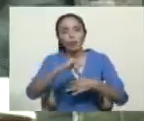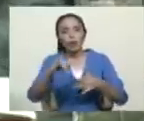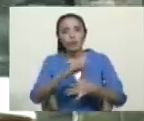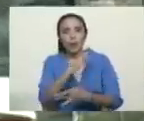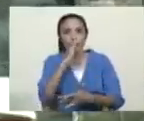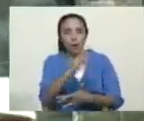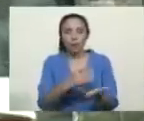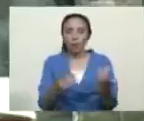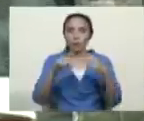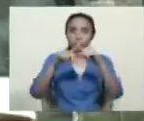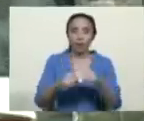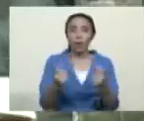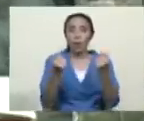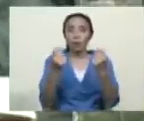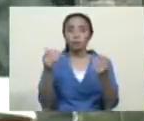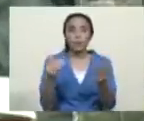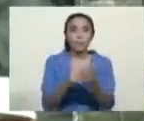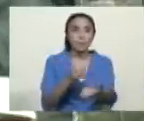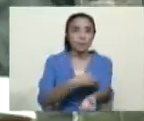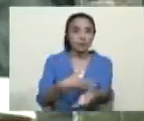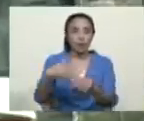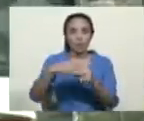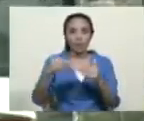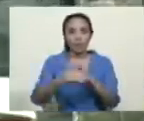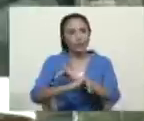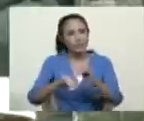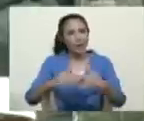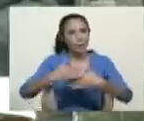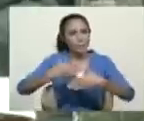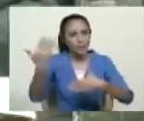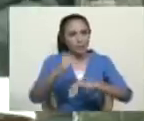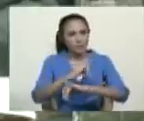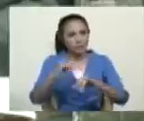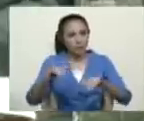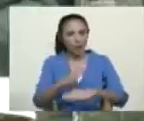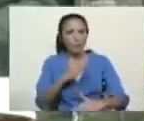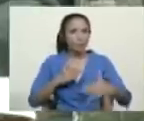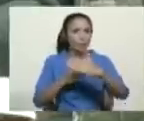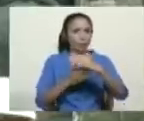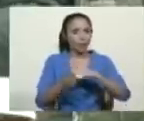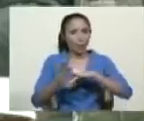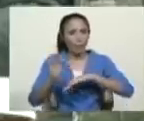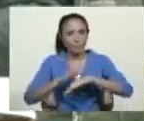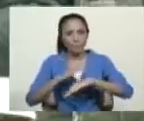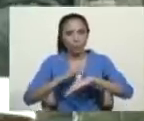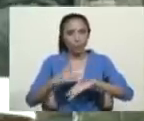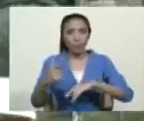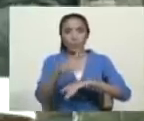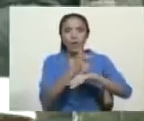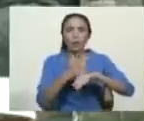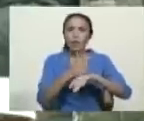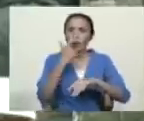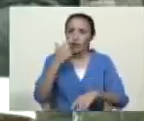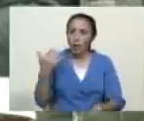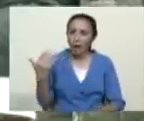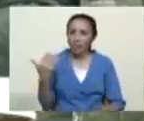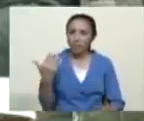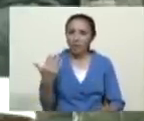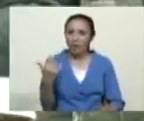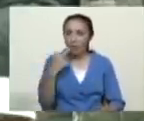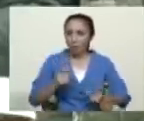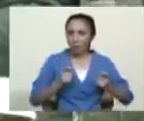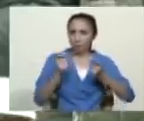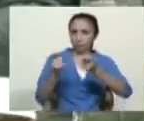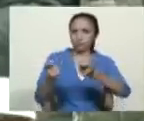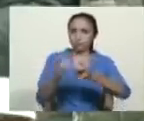saldo de 11 mil millones de dólares. que el gobierno había asignado